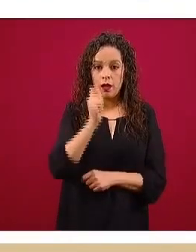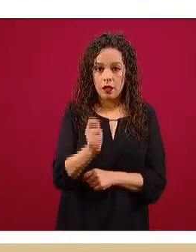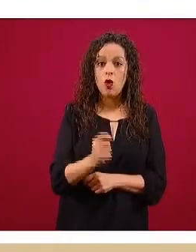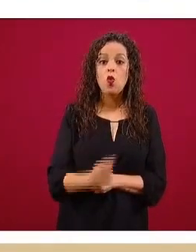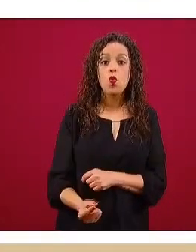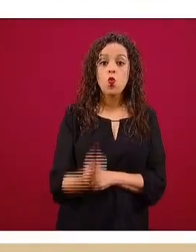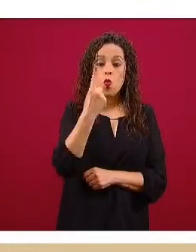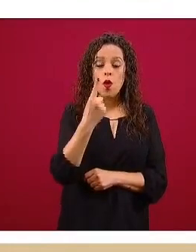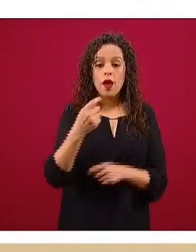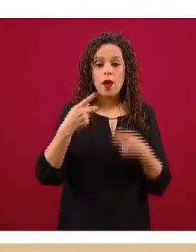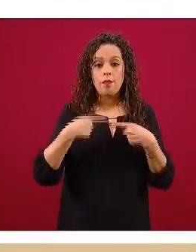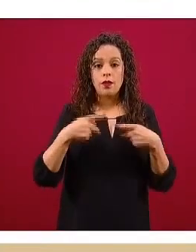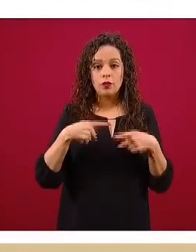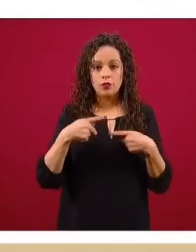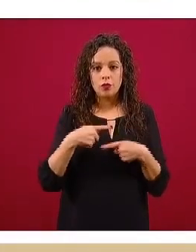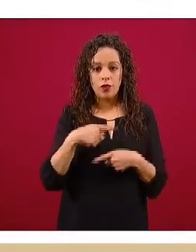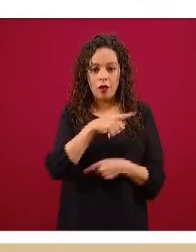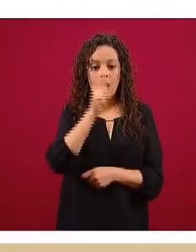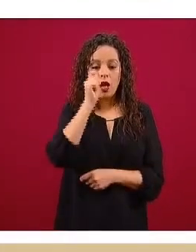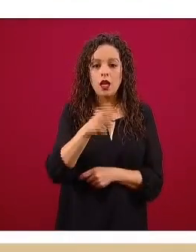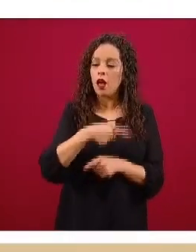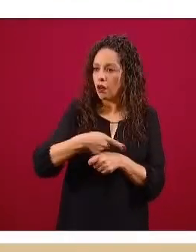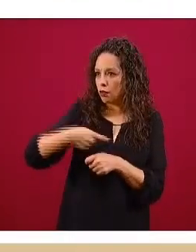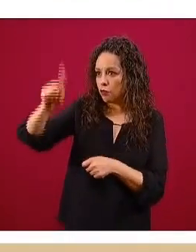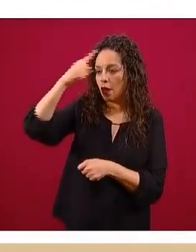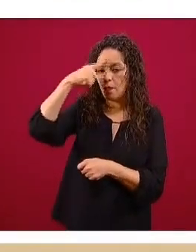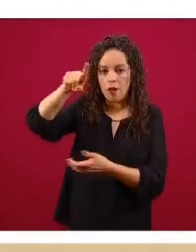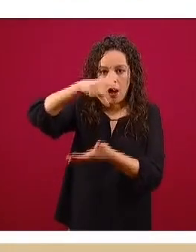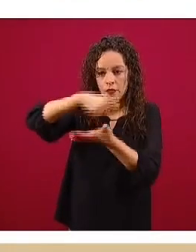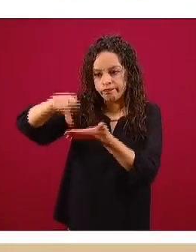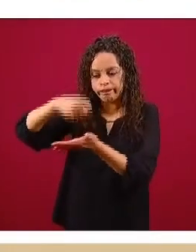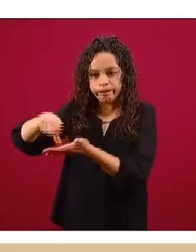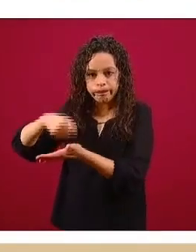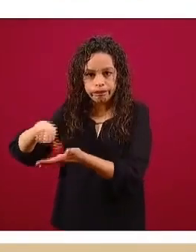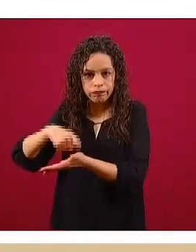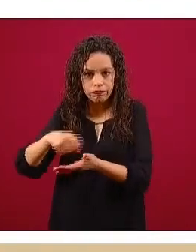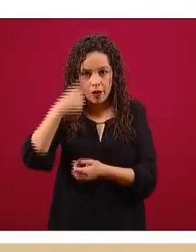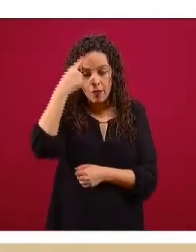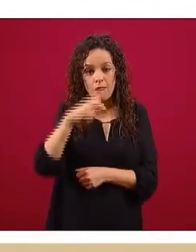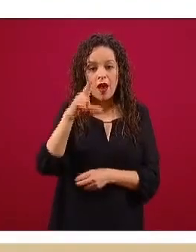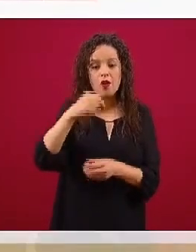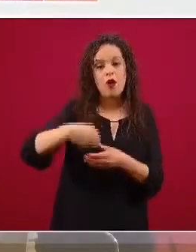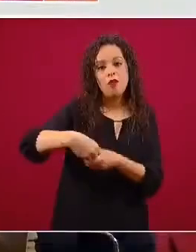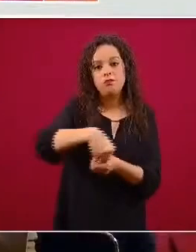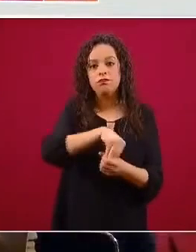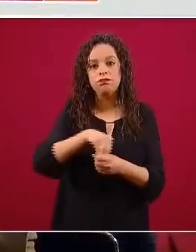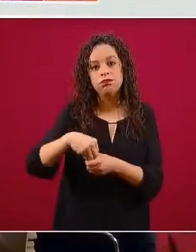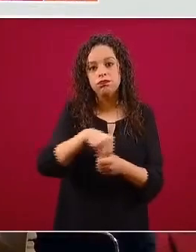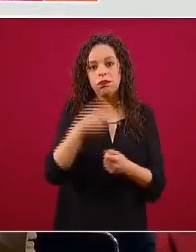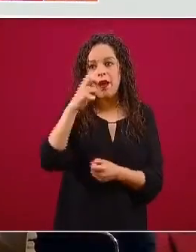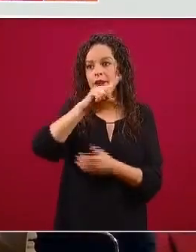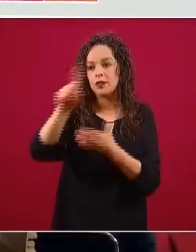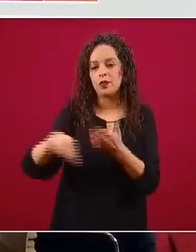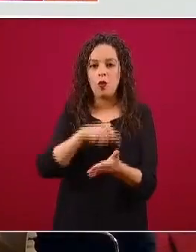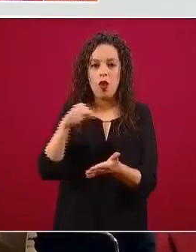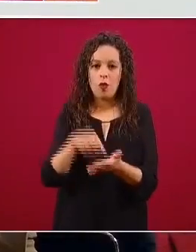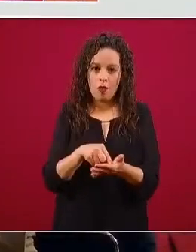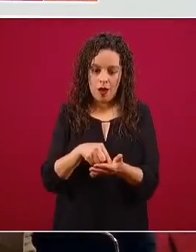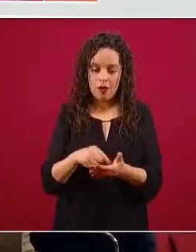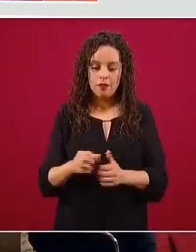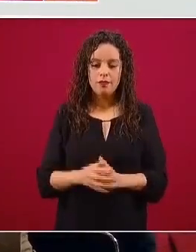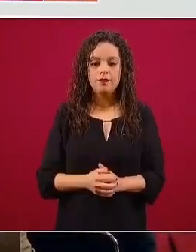solamente a un integrante de la familia a realizar las compras para así no tener aglomeraciones al interior de estos espacios. Los